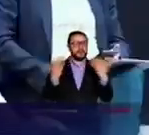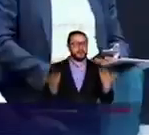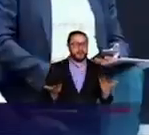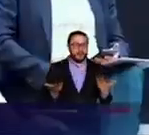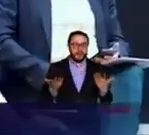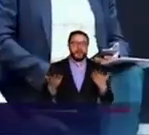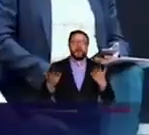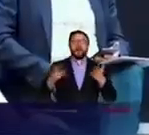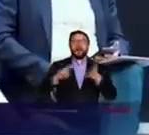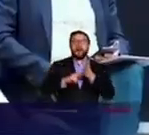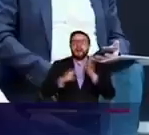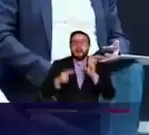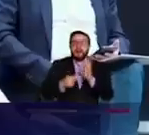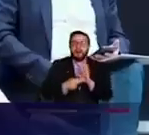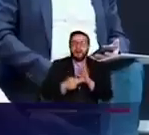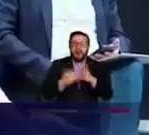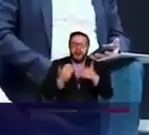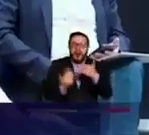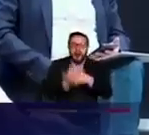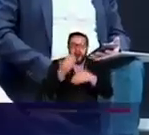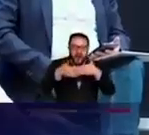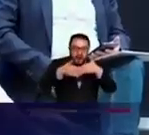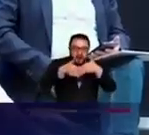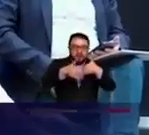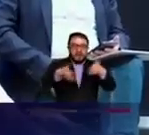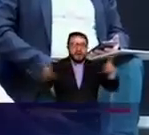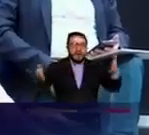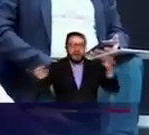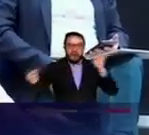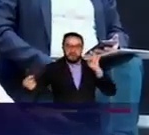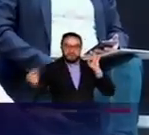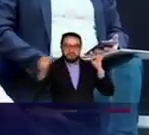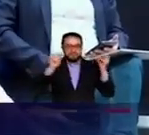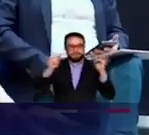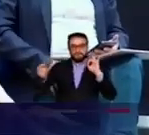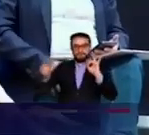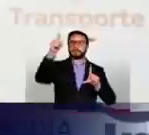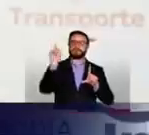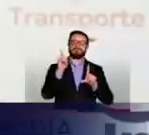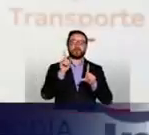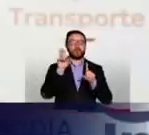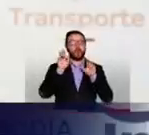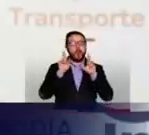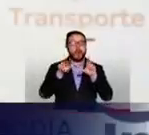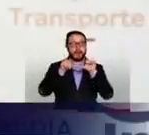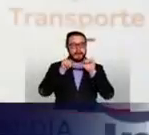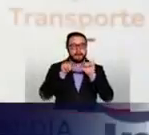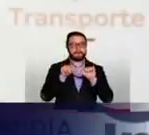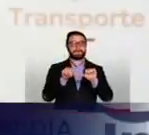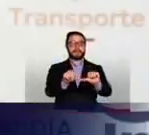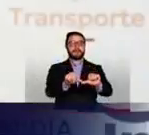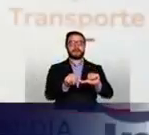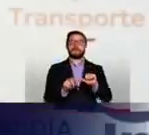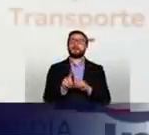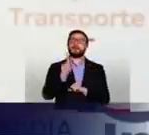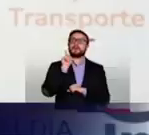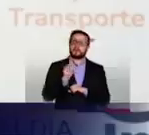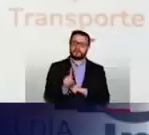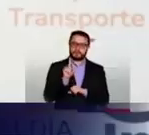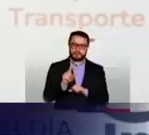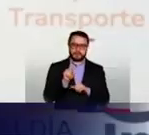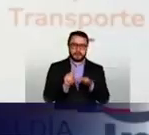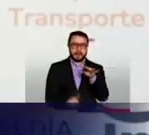abrirle perspectivas a la región. La manera para que la reactivación del café no